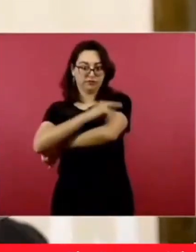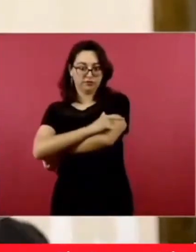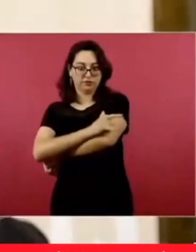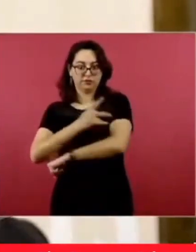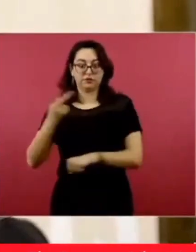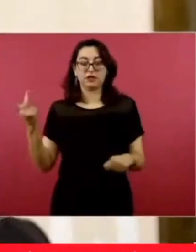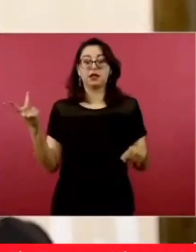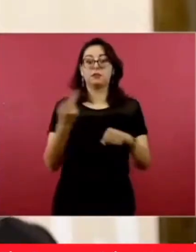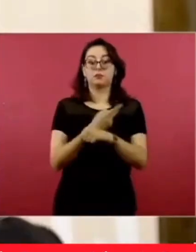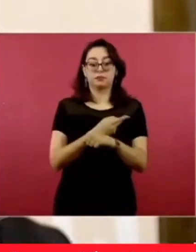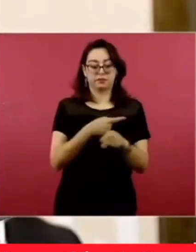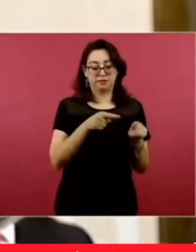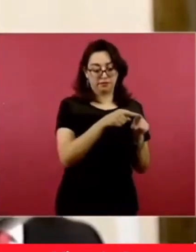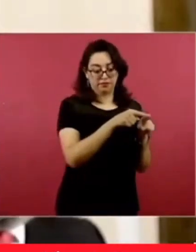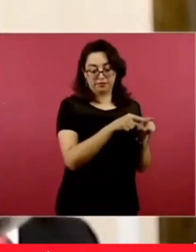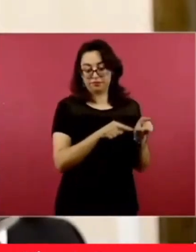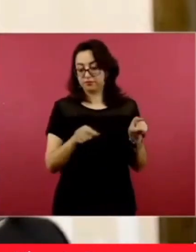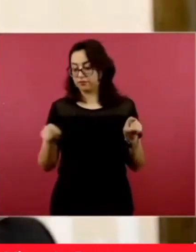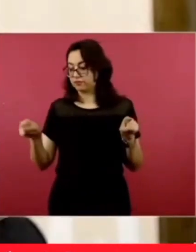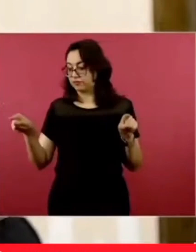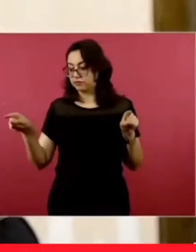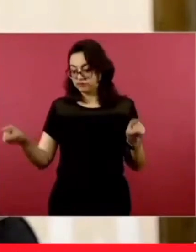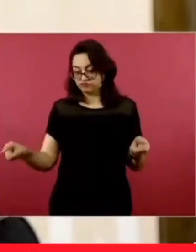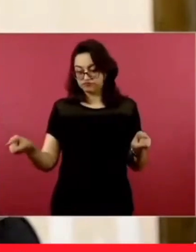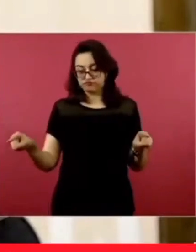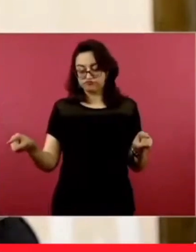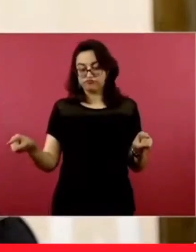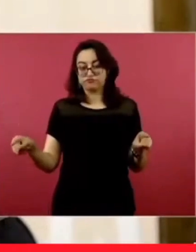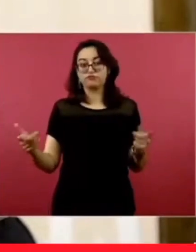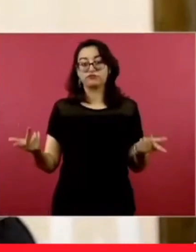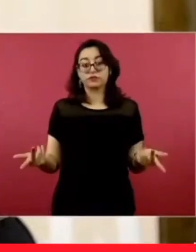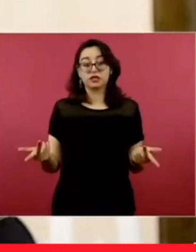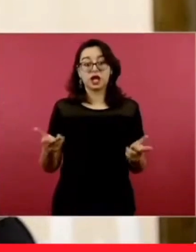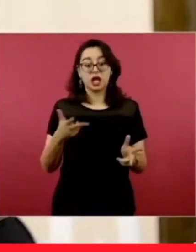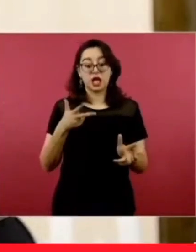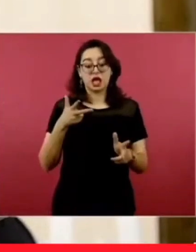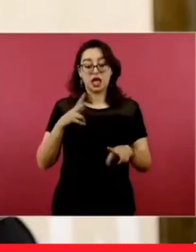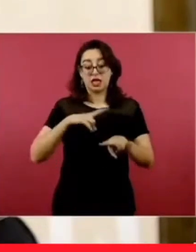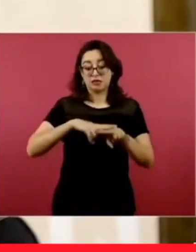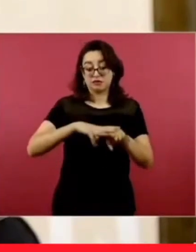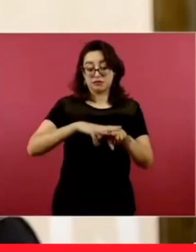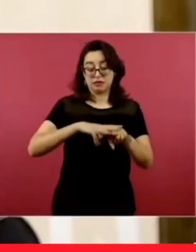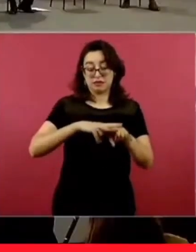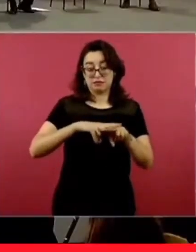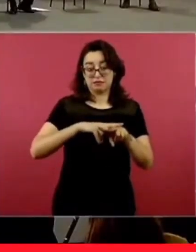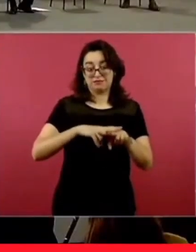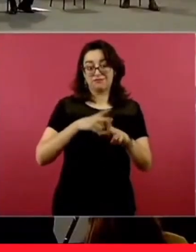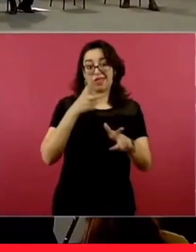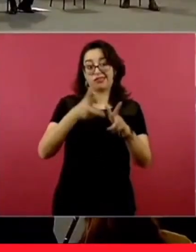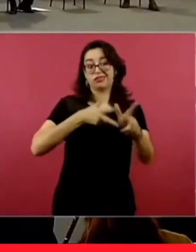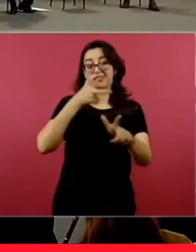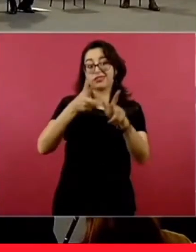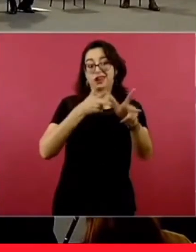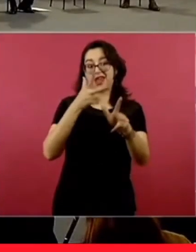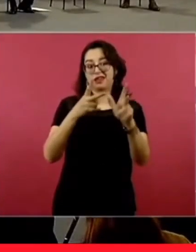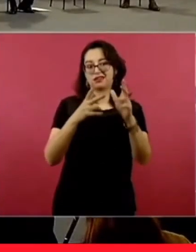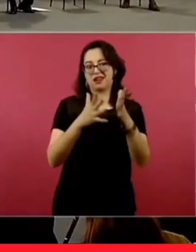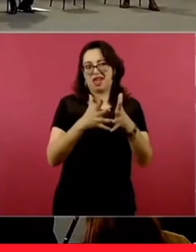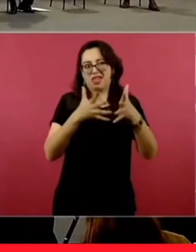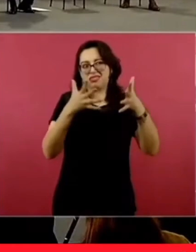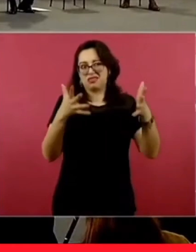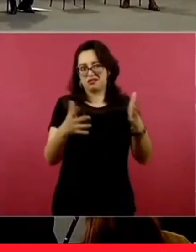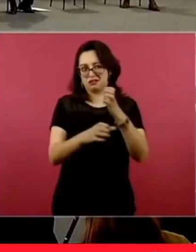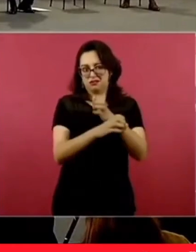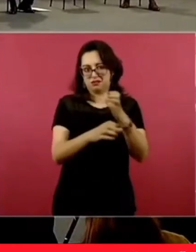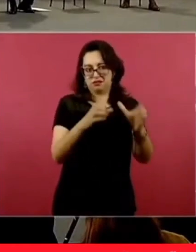y Transportes, no solo se están construyendo la doble vía de pasajeros, sino que estamos